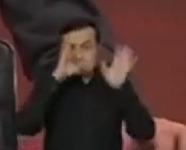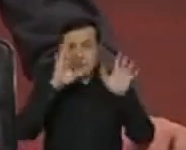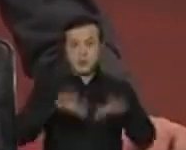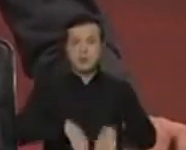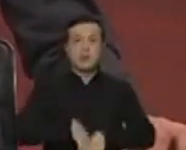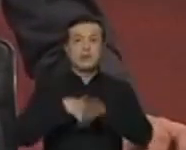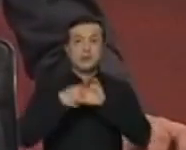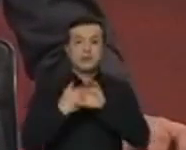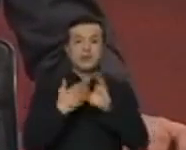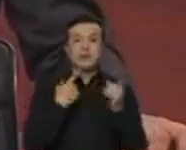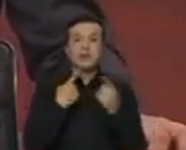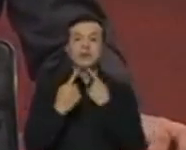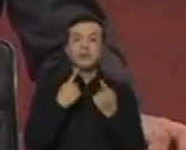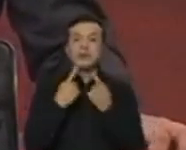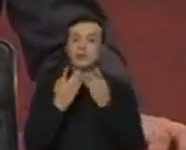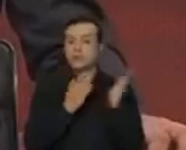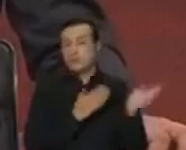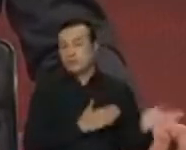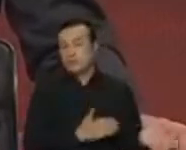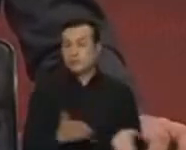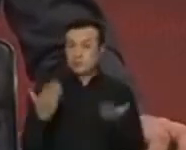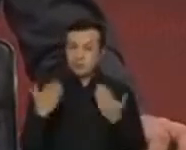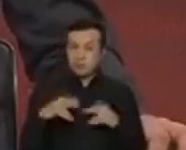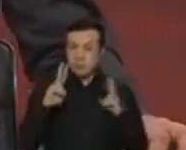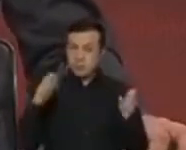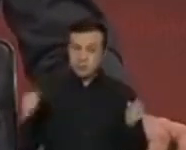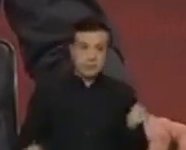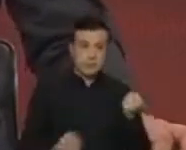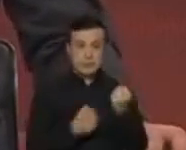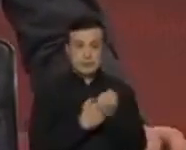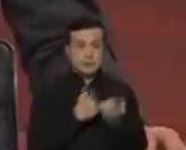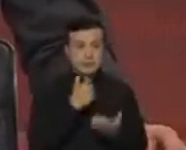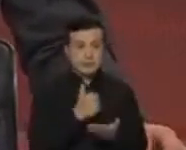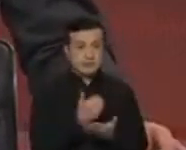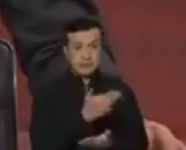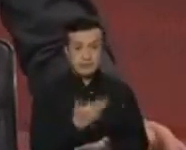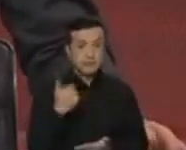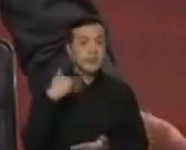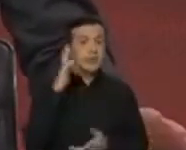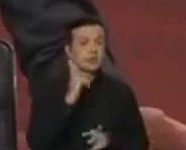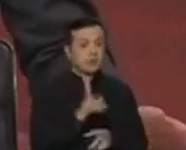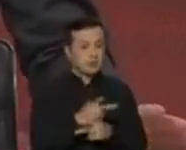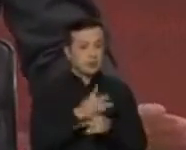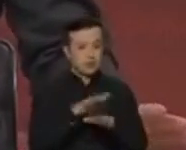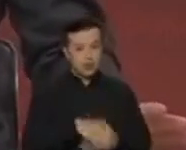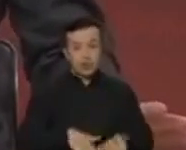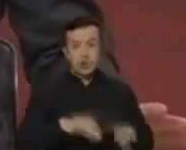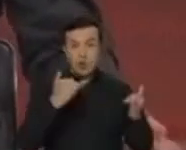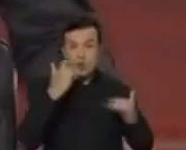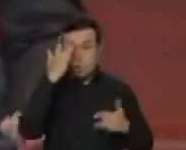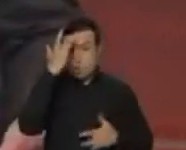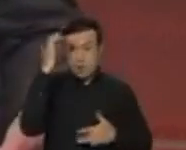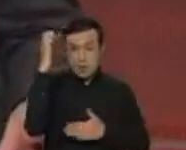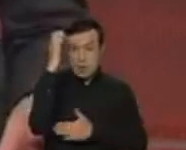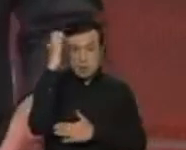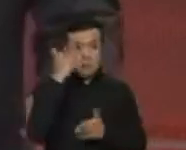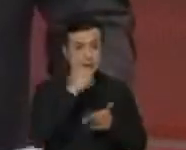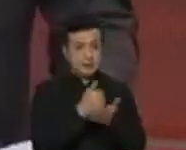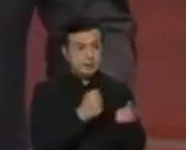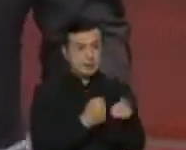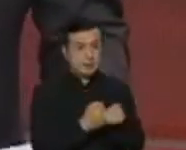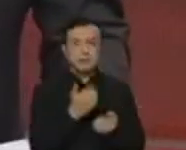videoconferencia para conversar en los siguientes minutos sobre el apoyo de esta entidad, sobre todo a productores en época de pandemia. Buenos días,